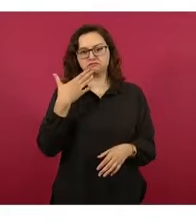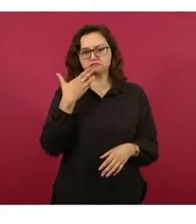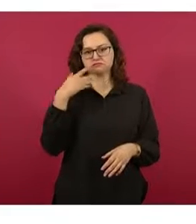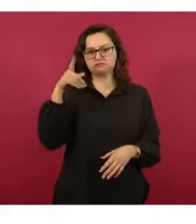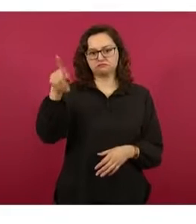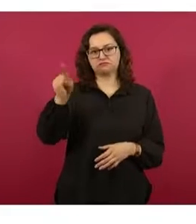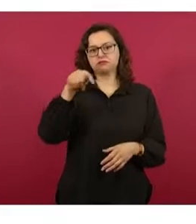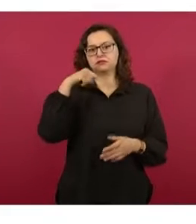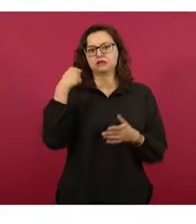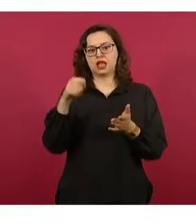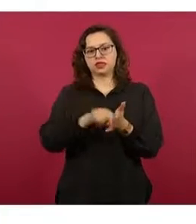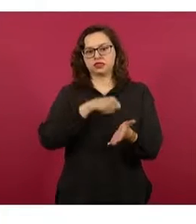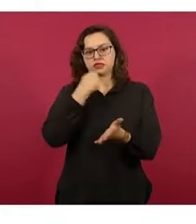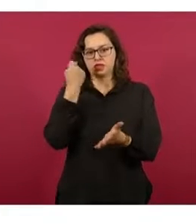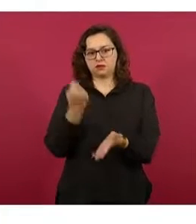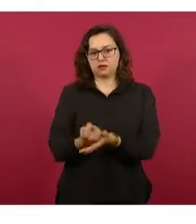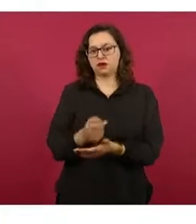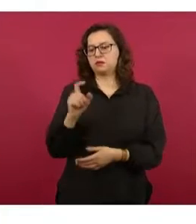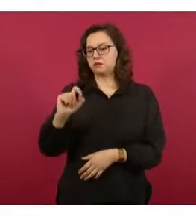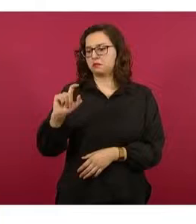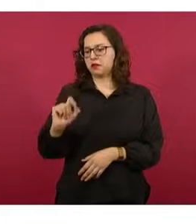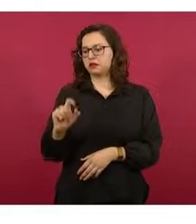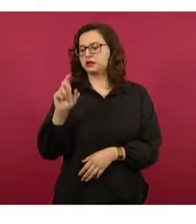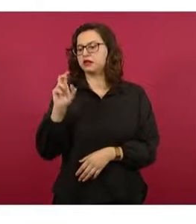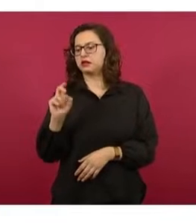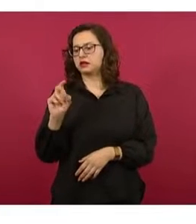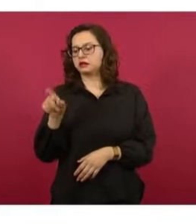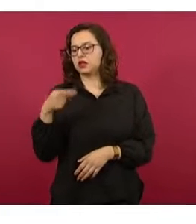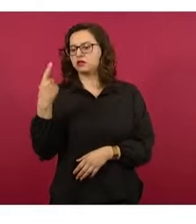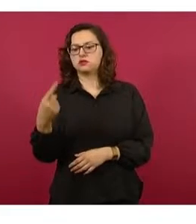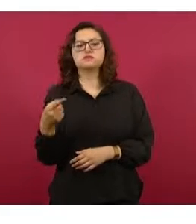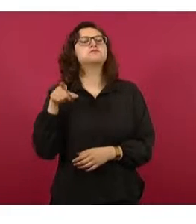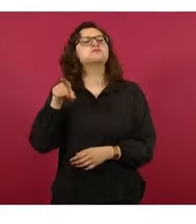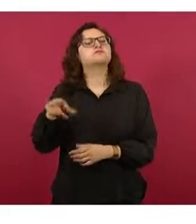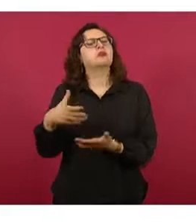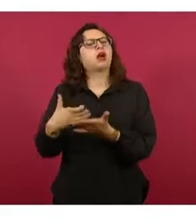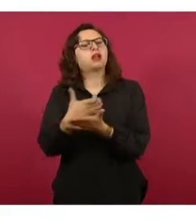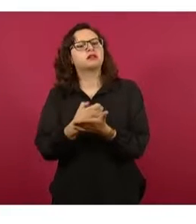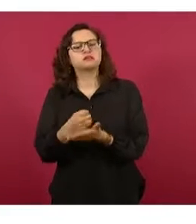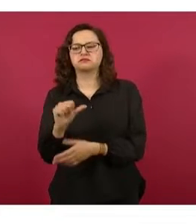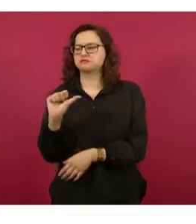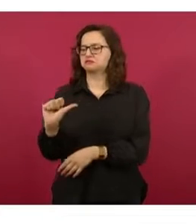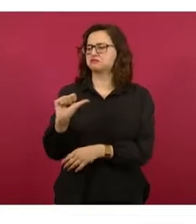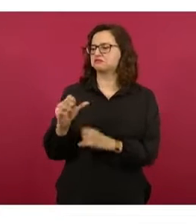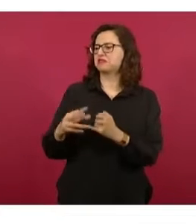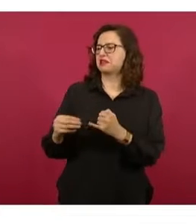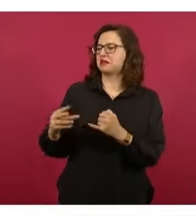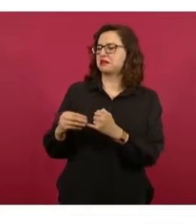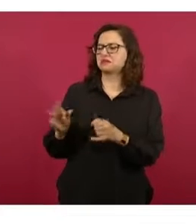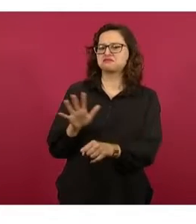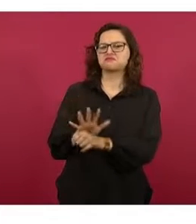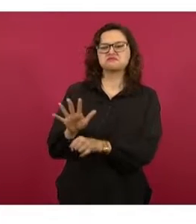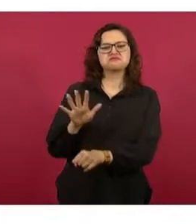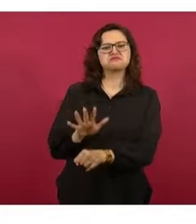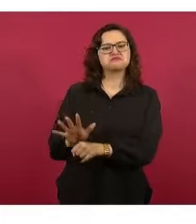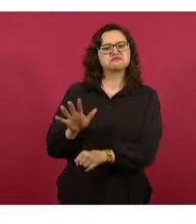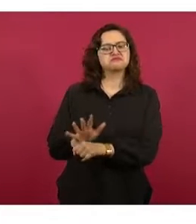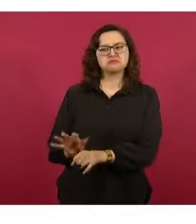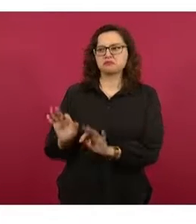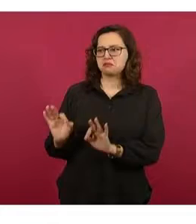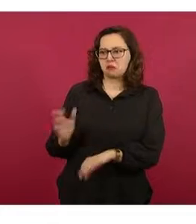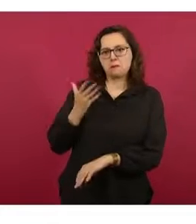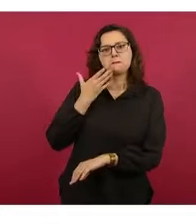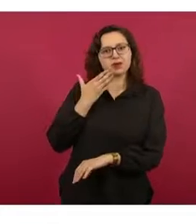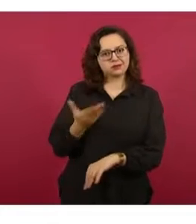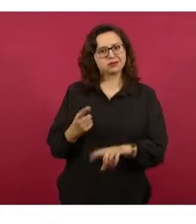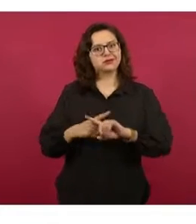16 centavos, ahí pueden ver una clara diferencia. Y en Tampico, Tamaulipas, el precio de la franquicia Pemex, 20